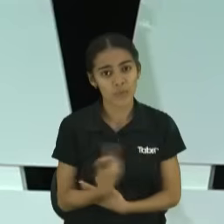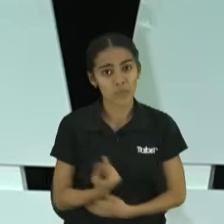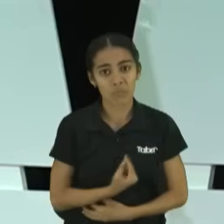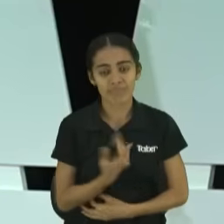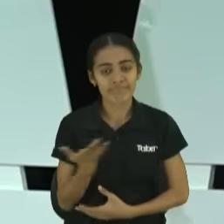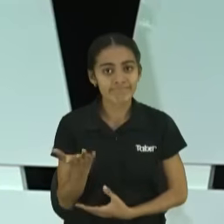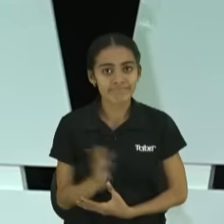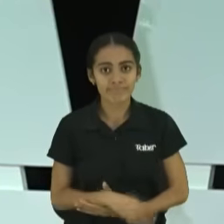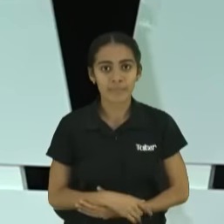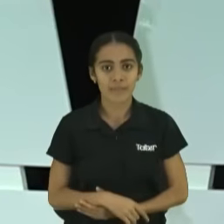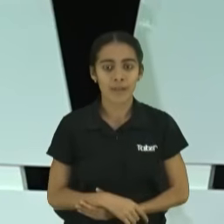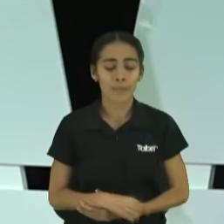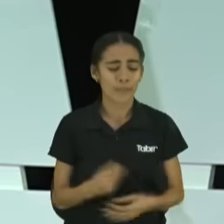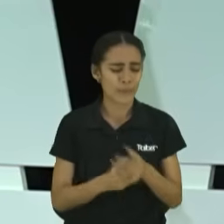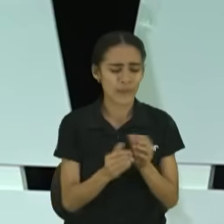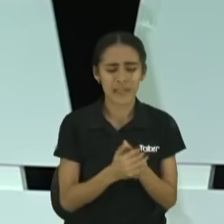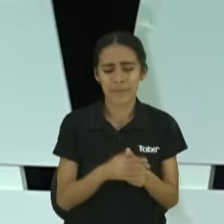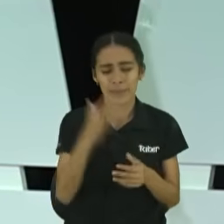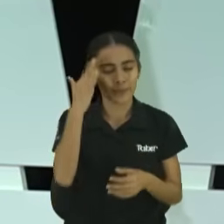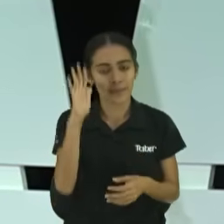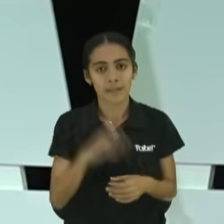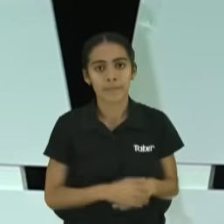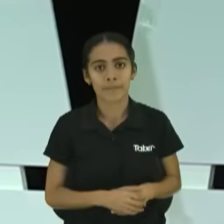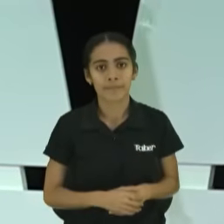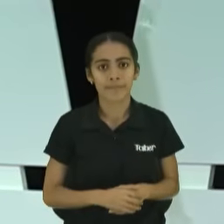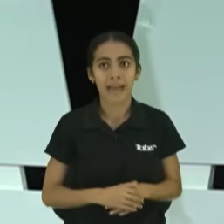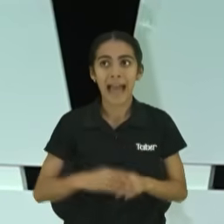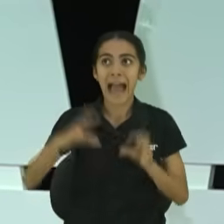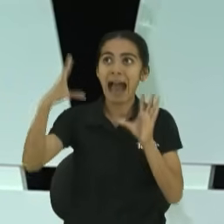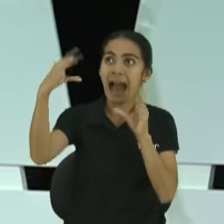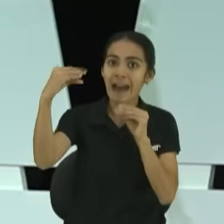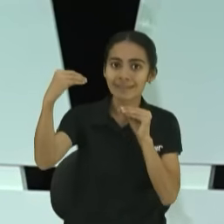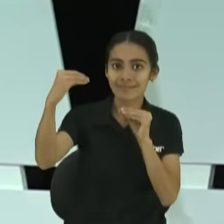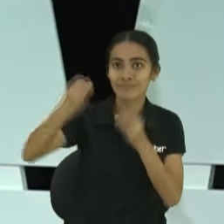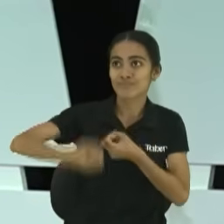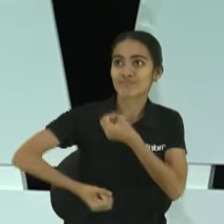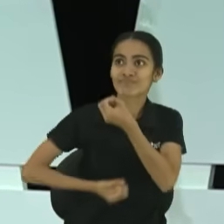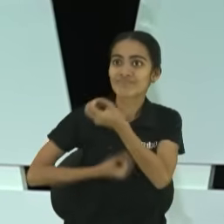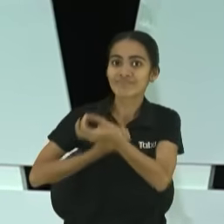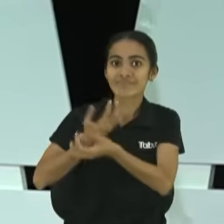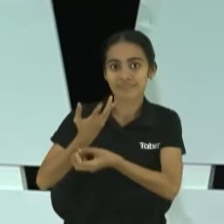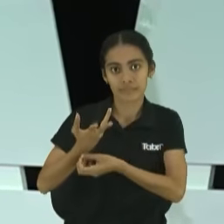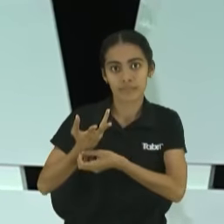normal, habla con Él. Dice